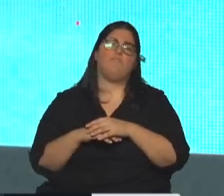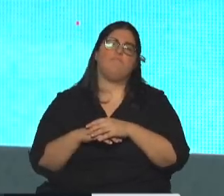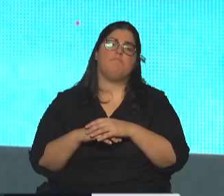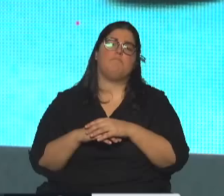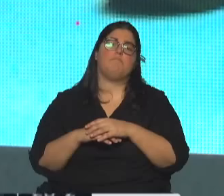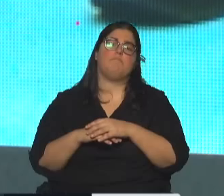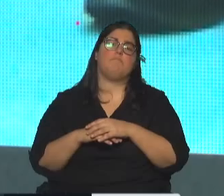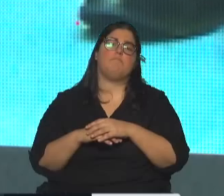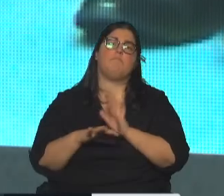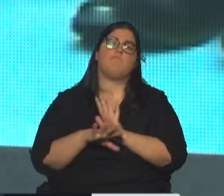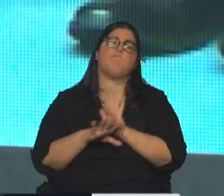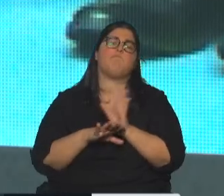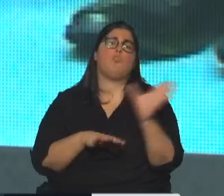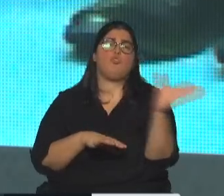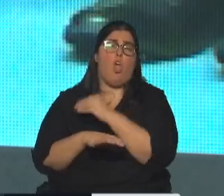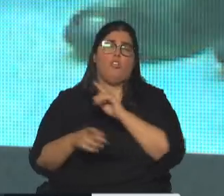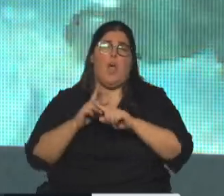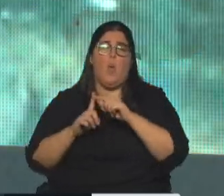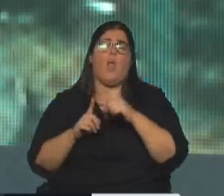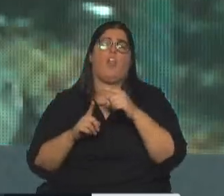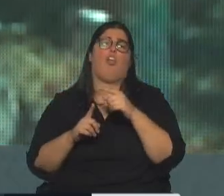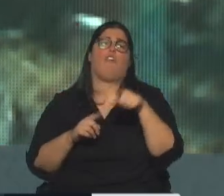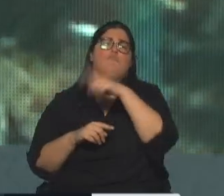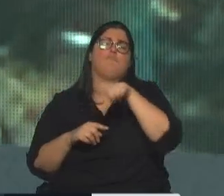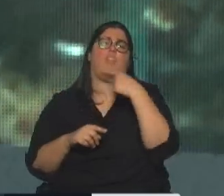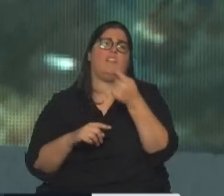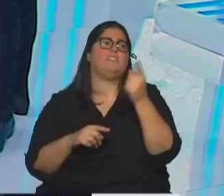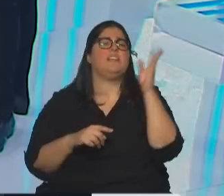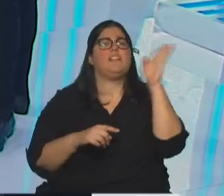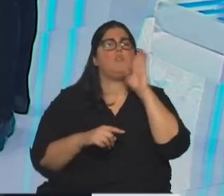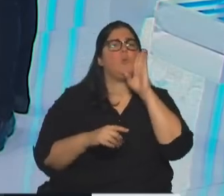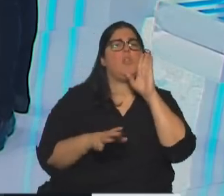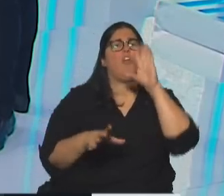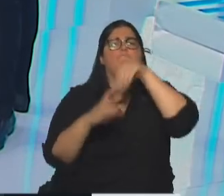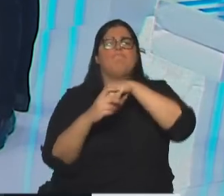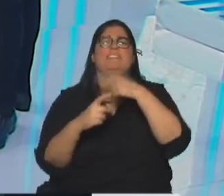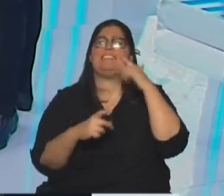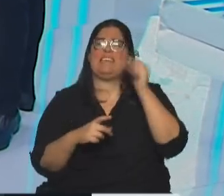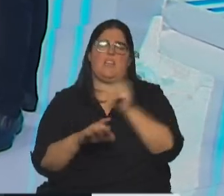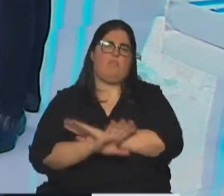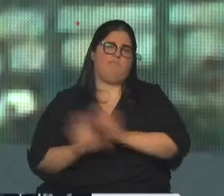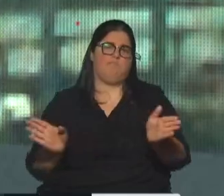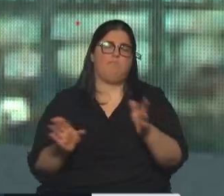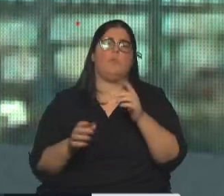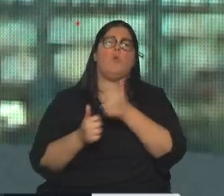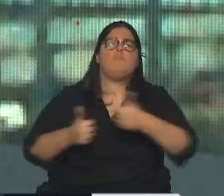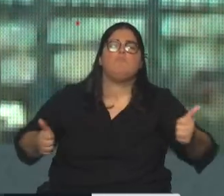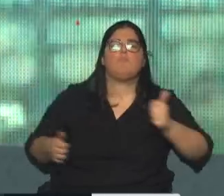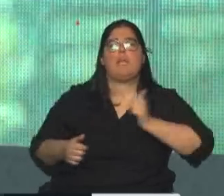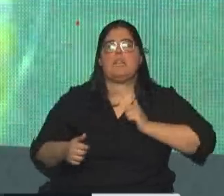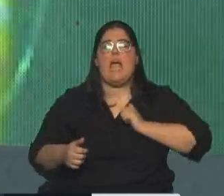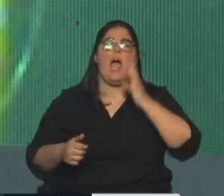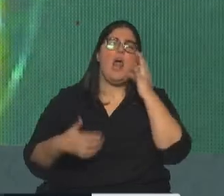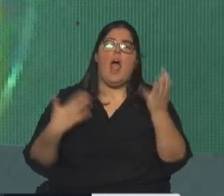dato, todos acordaron en que Estados Unidos tiene que terminar con su presencia en Siria. No solamente a través de tropas o alguna presencia que